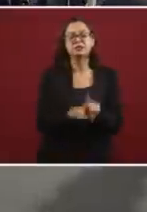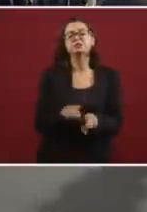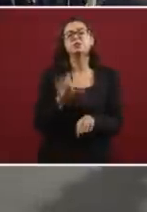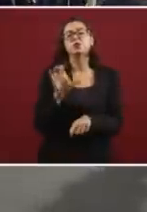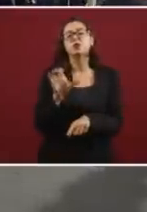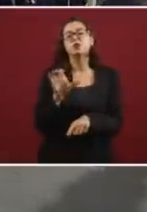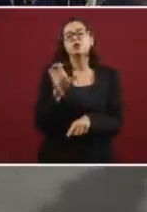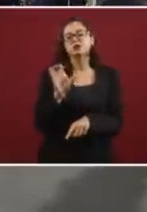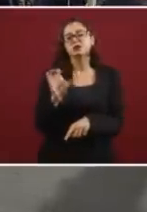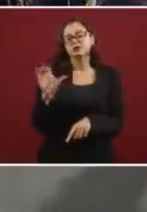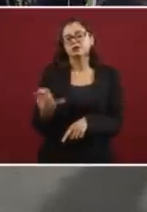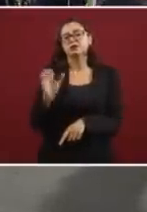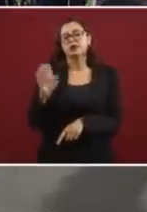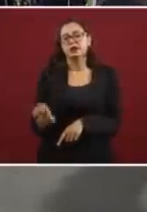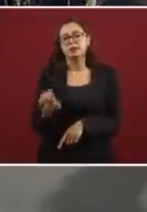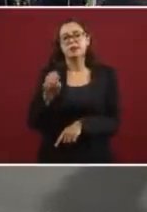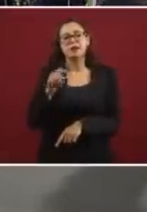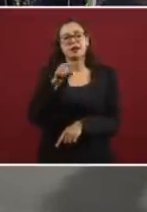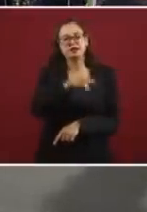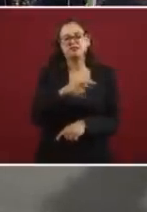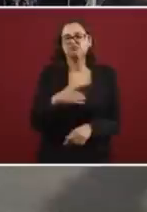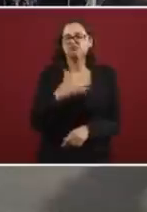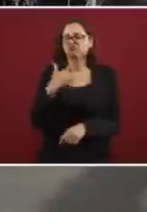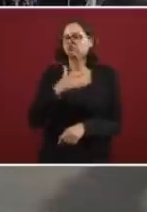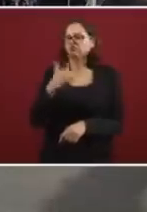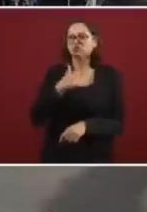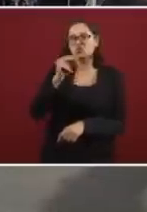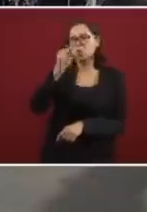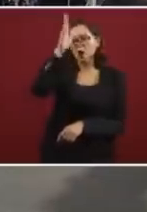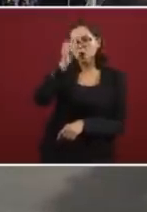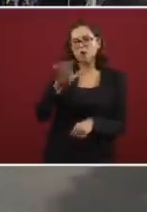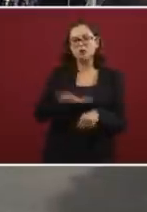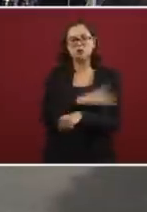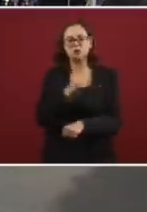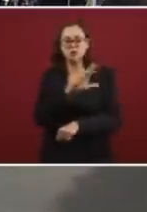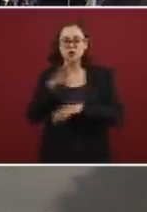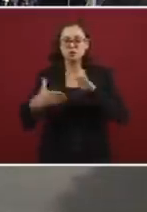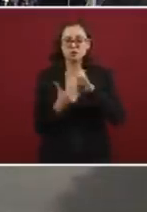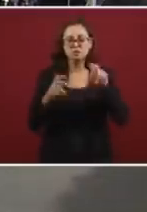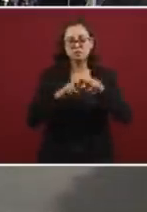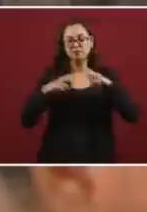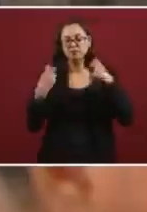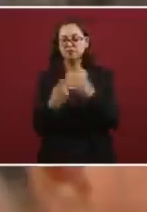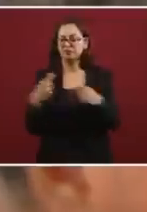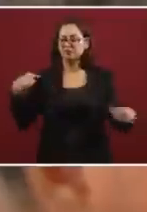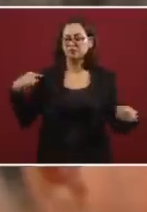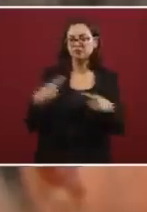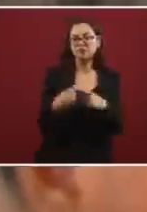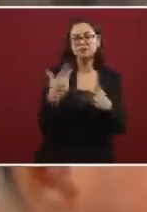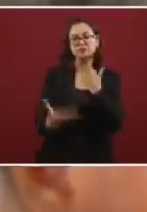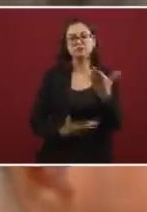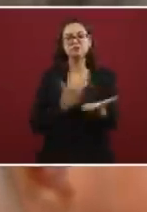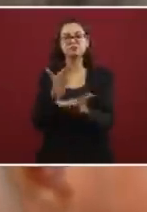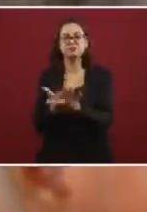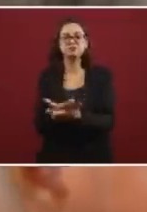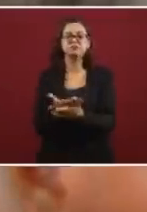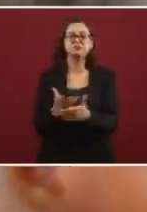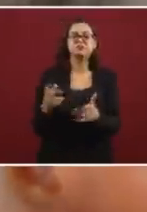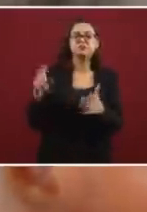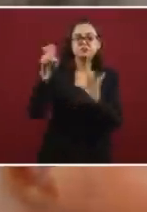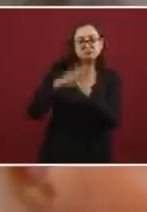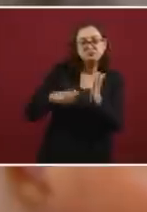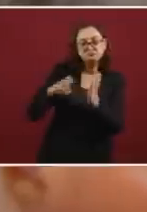dicen que su inconformidad se debe a que tuvieron mesas de trabajo en los últimos días solicitaron algunos cambios